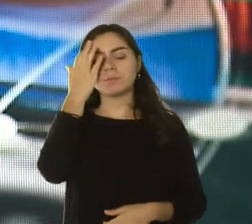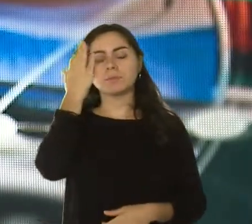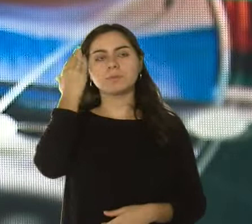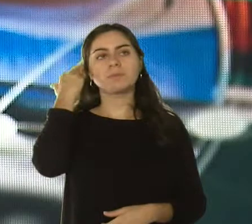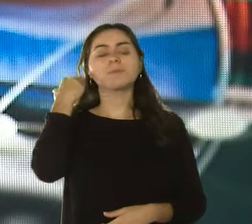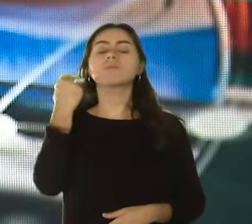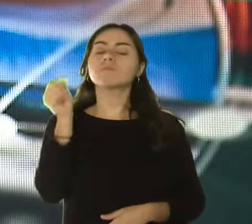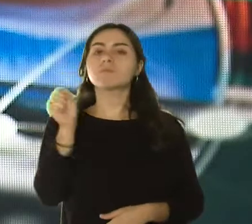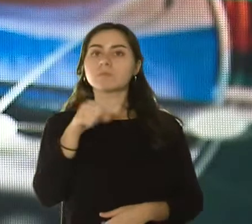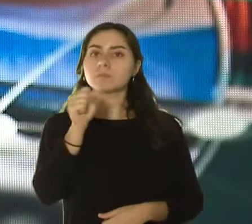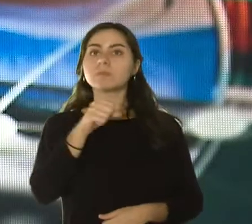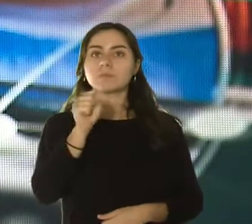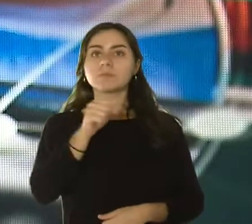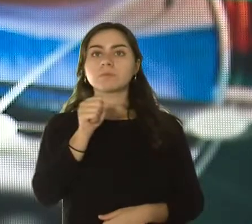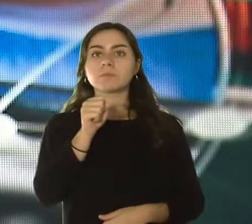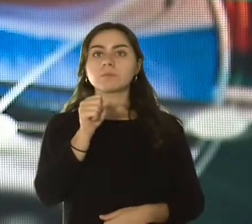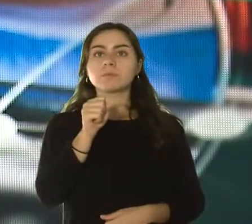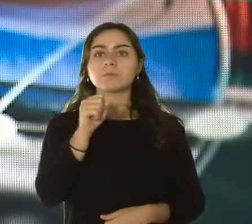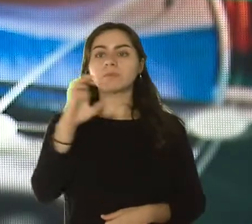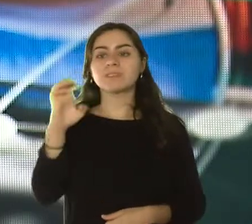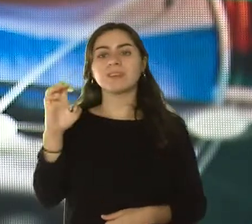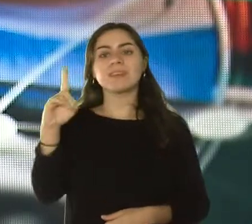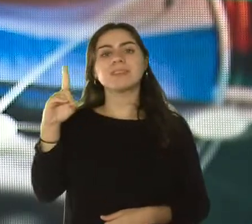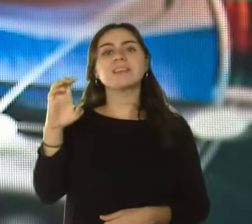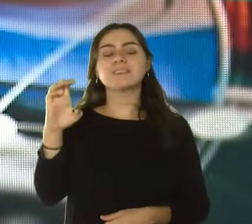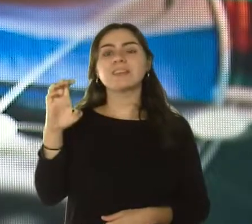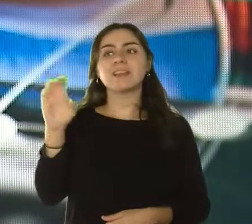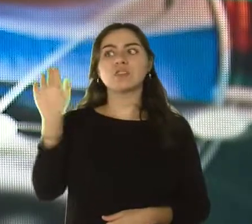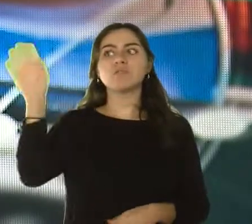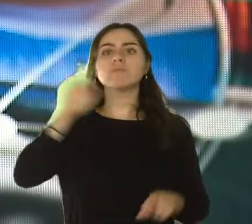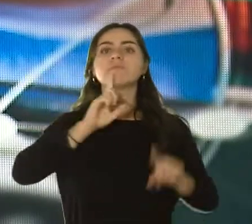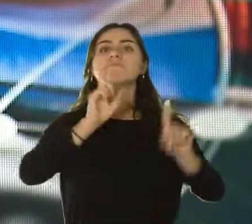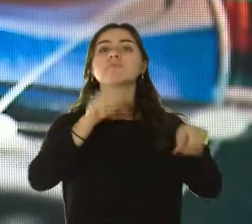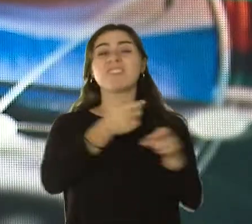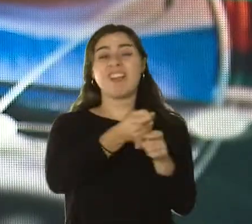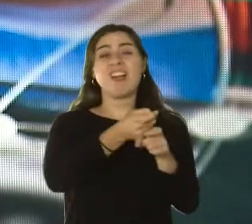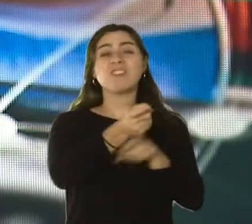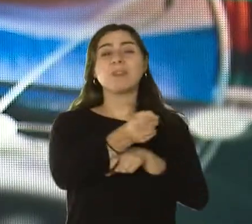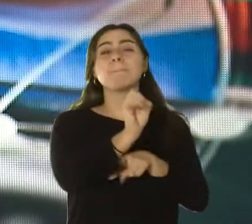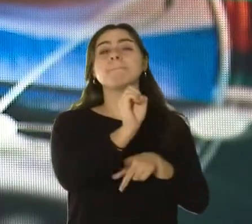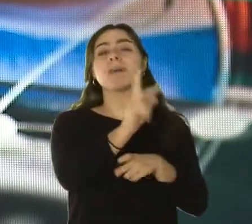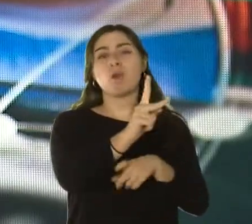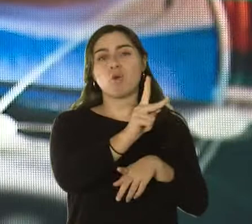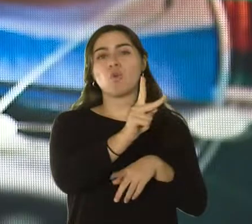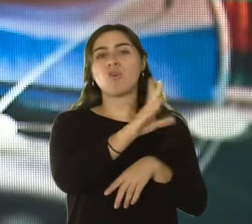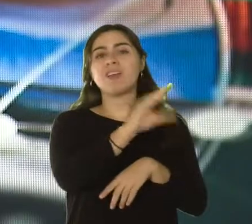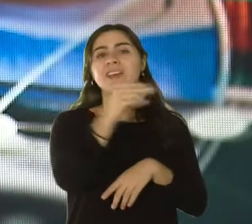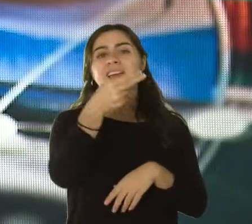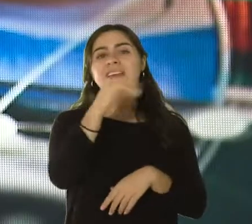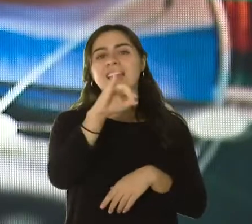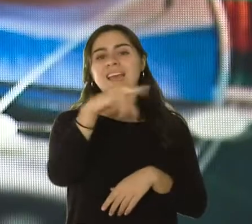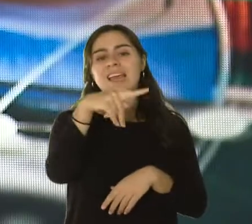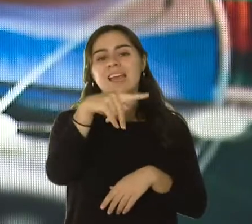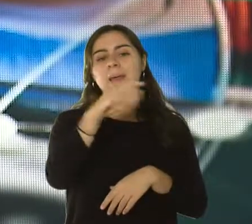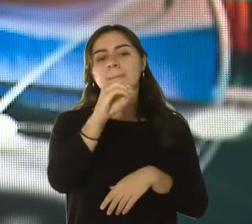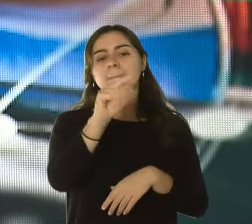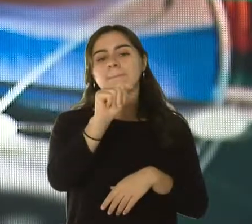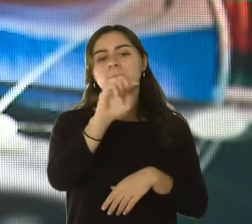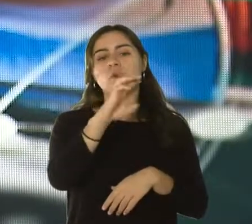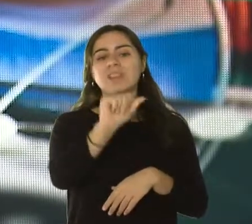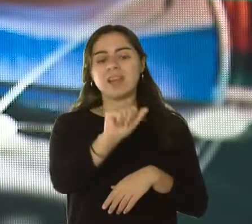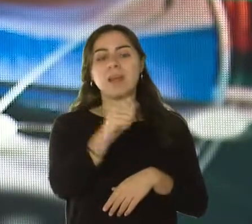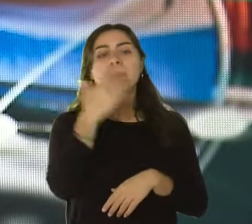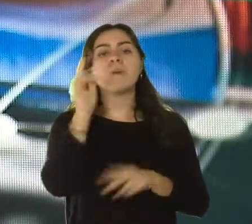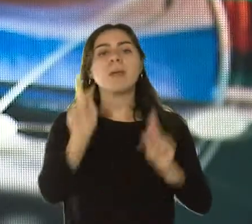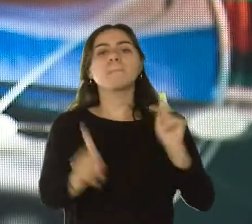ciertamente el decreto del CS afectó a la banca hipotecaria por el hecho de que los arrendadores que tenían estas propiedades